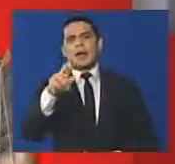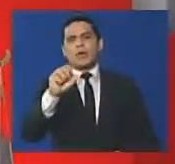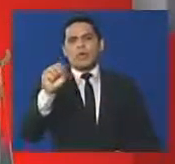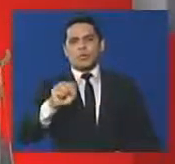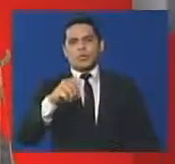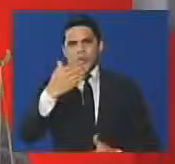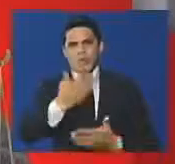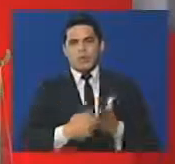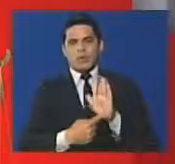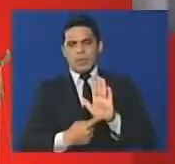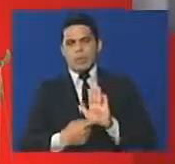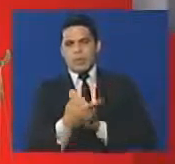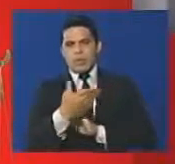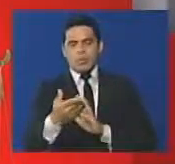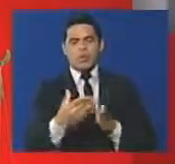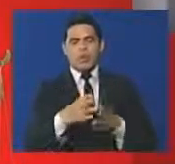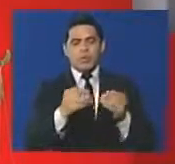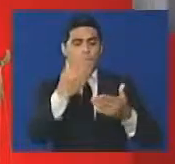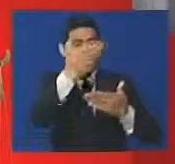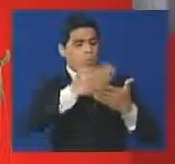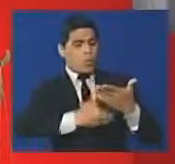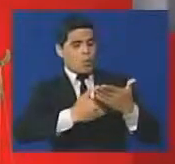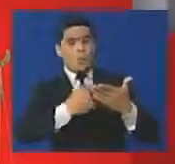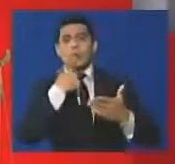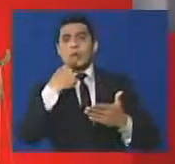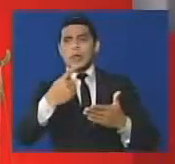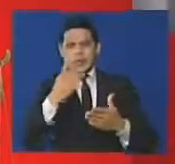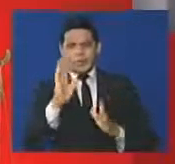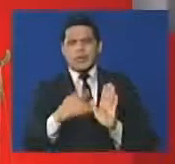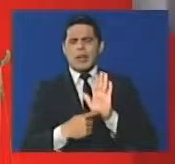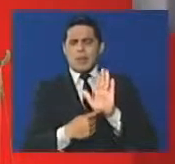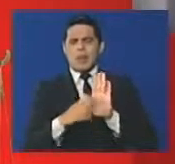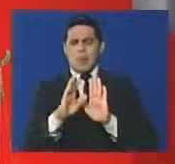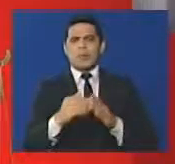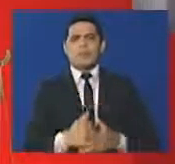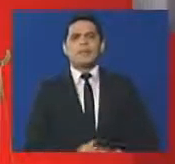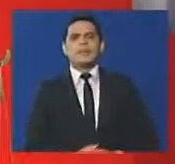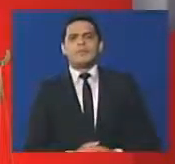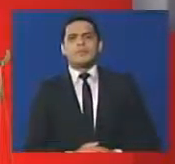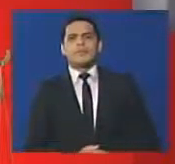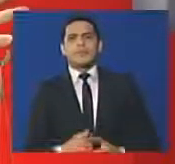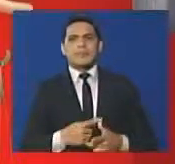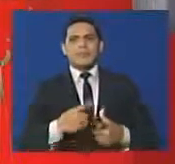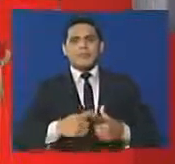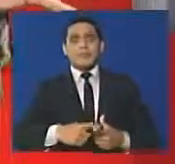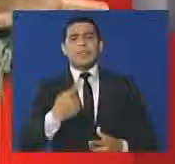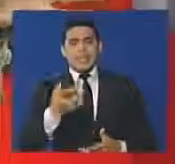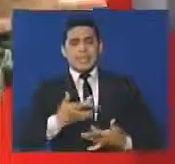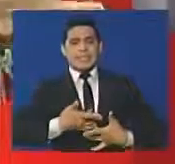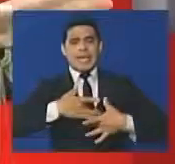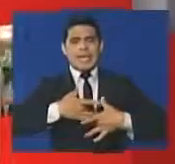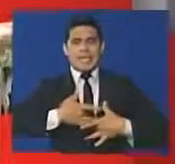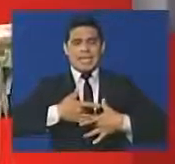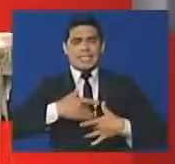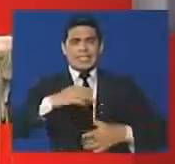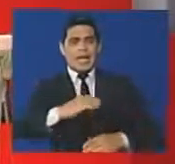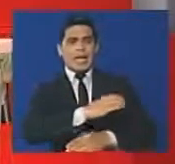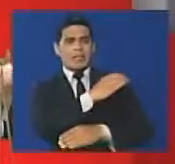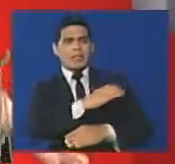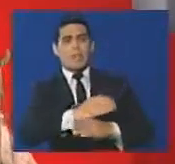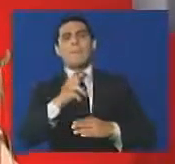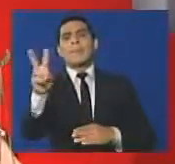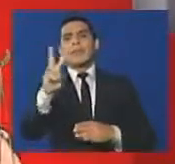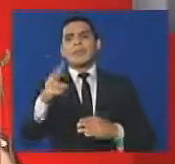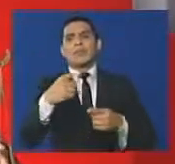mostrar ahorita los documentos que expresan esa presencia allá, definitivamente sentir la música venezolana aquí es